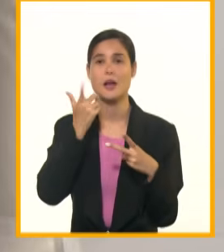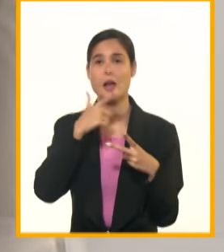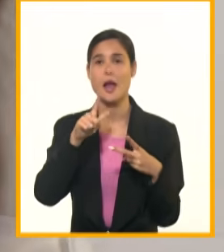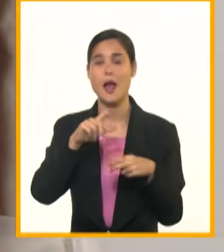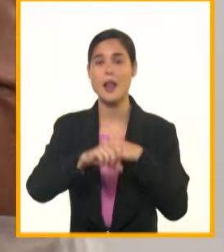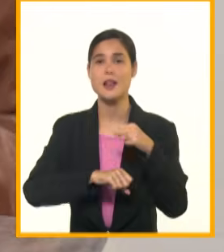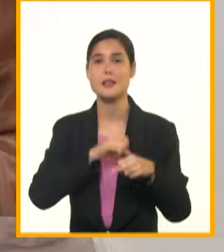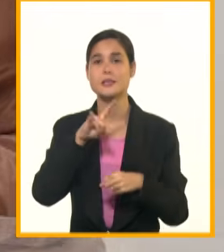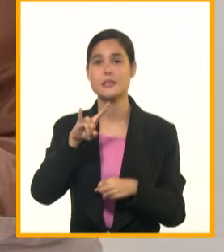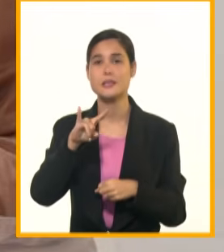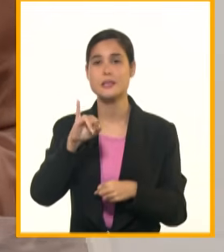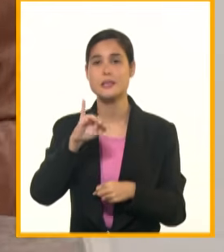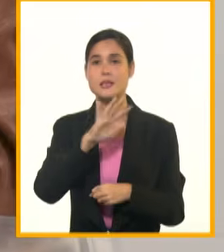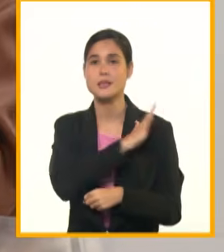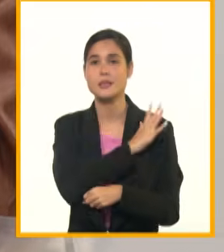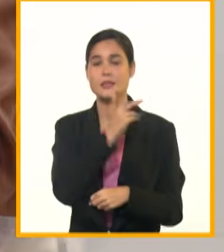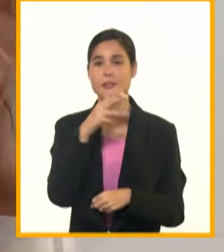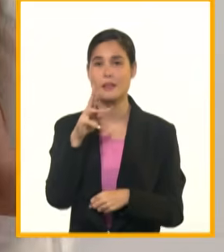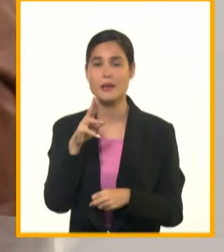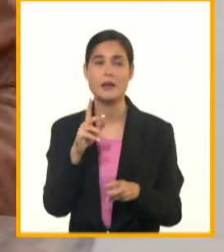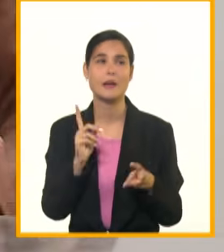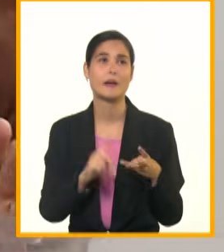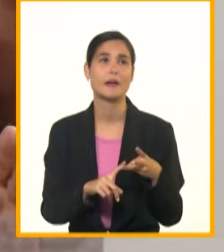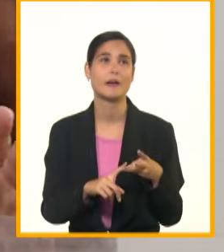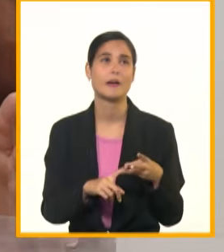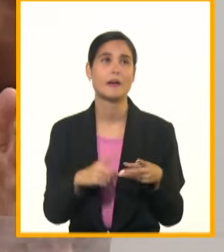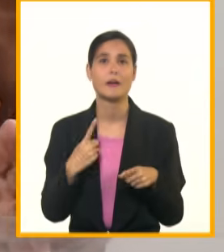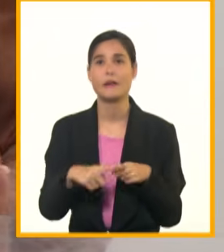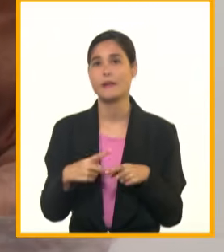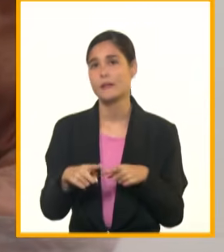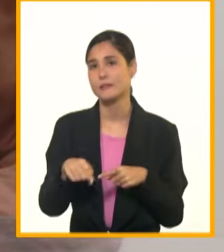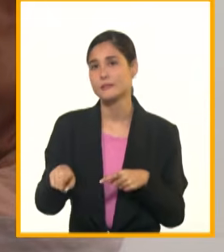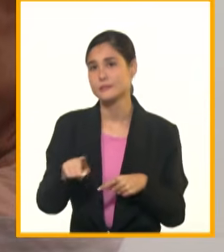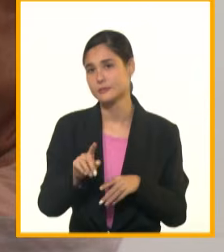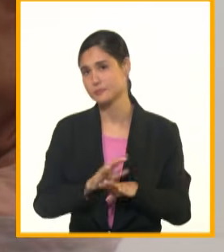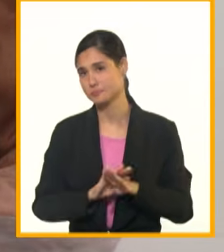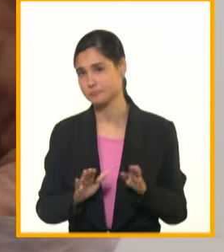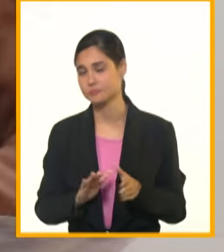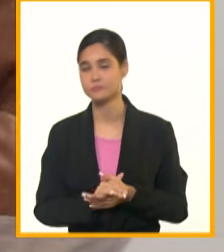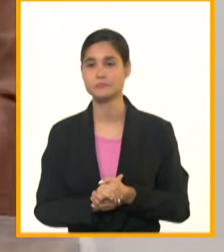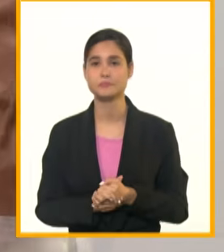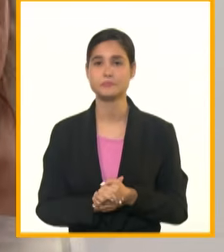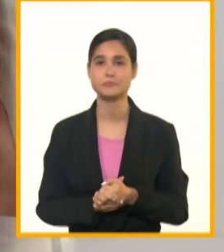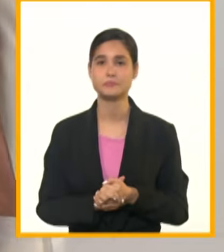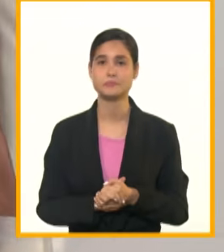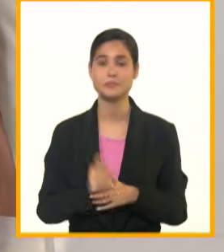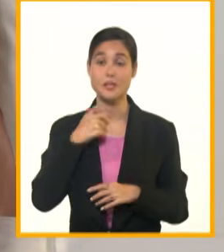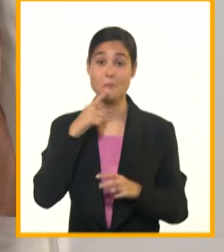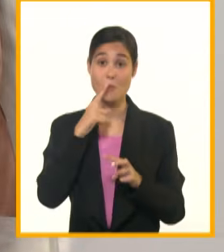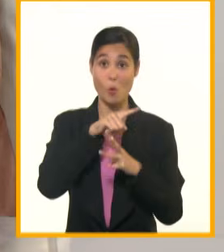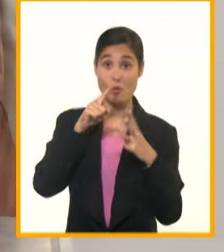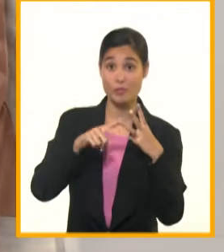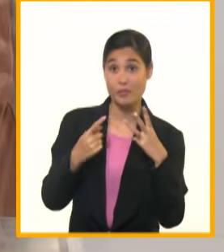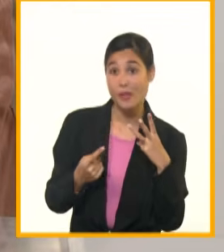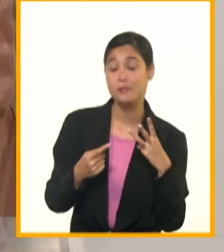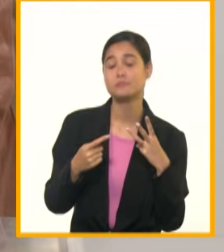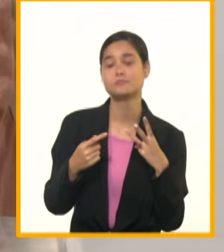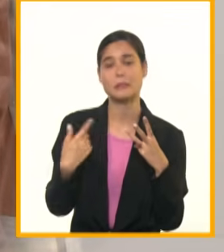3 municipios, ya no hay que ser científico para darse cuenta que los 3 tienen tremendas reservas para lograr también en el